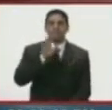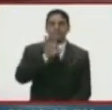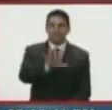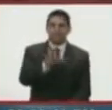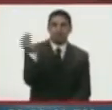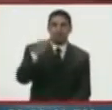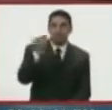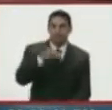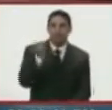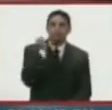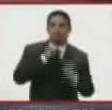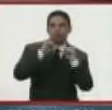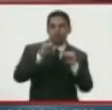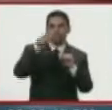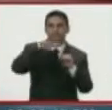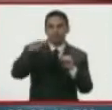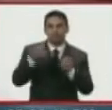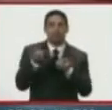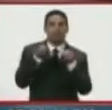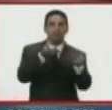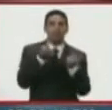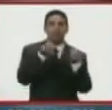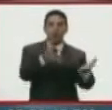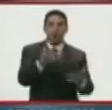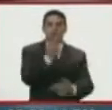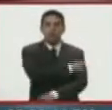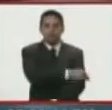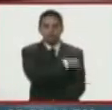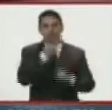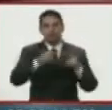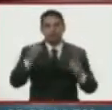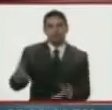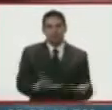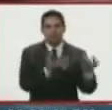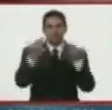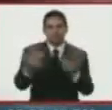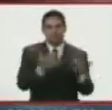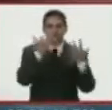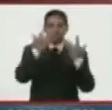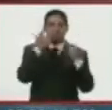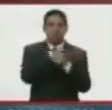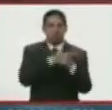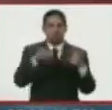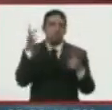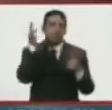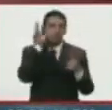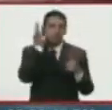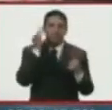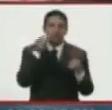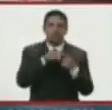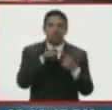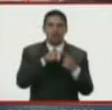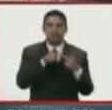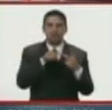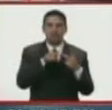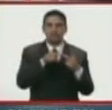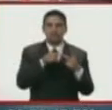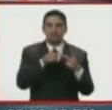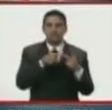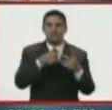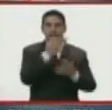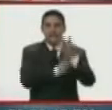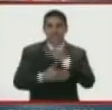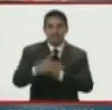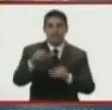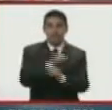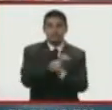por manifestaciones, 2 por inhalación de gases tóxicos, una señora con herida por bomba lacrimógena